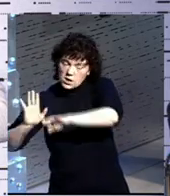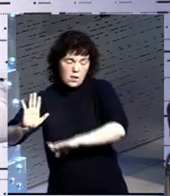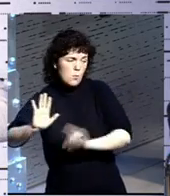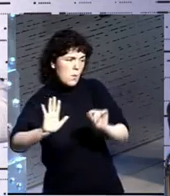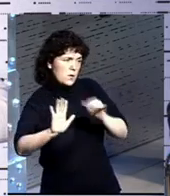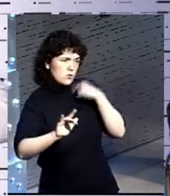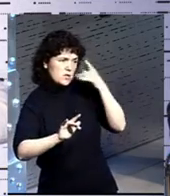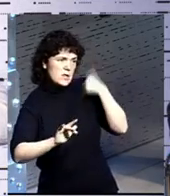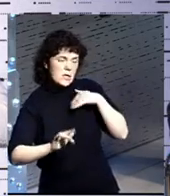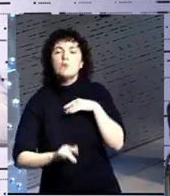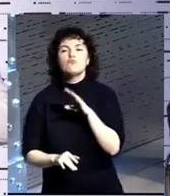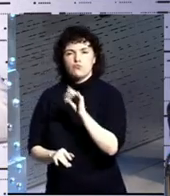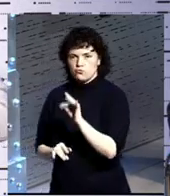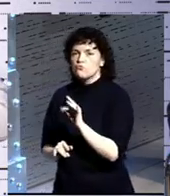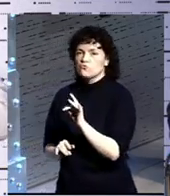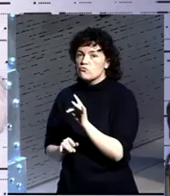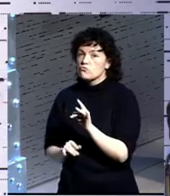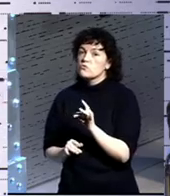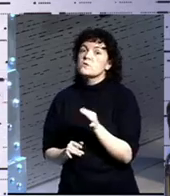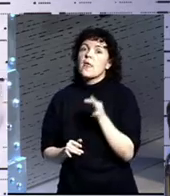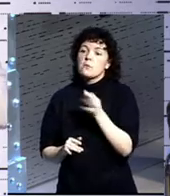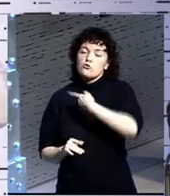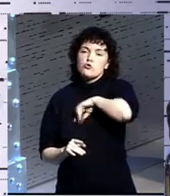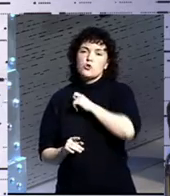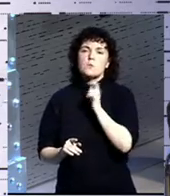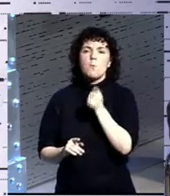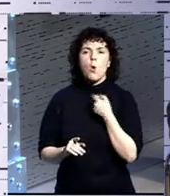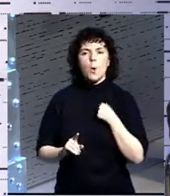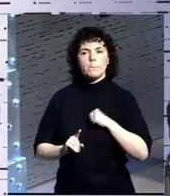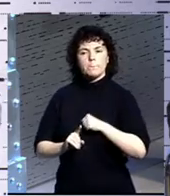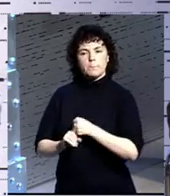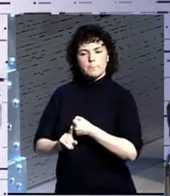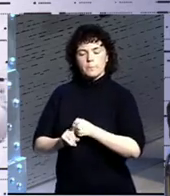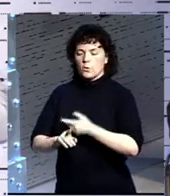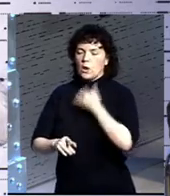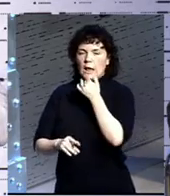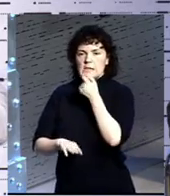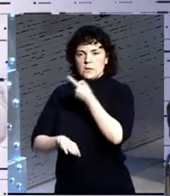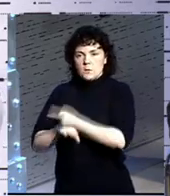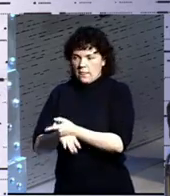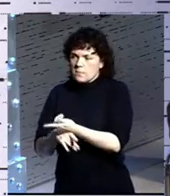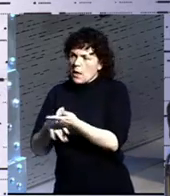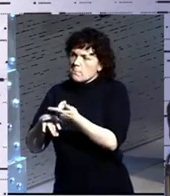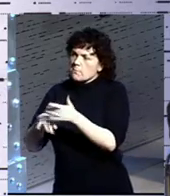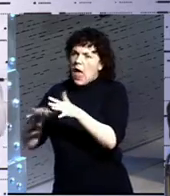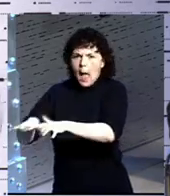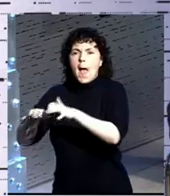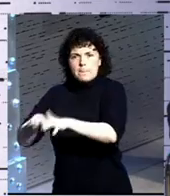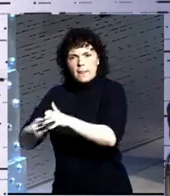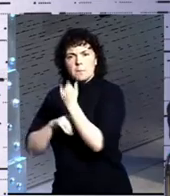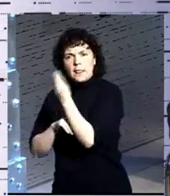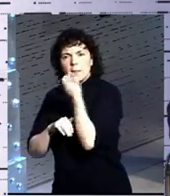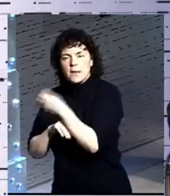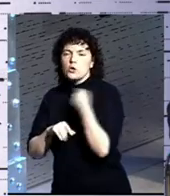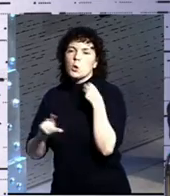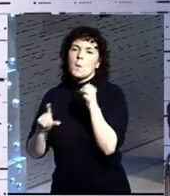sé. Sí, y además es que nosotros forzamos, o sea, casi les obligamos a que aprendan y a que lo entiendan, ¿no? Tenemos un blog que